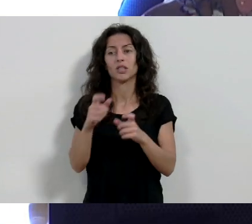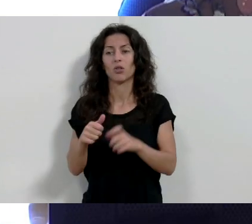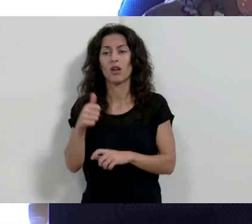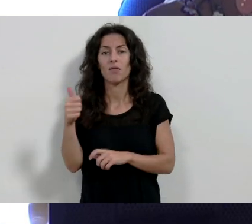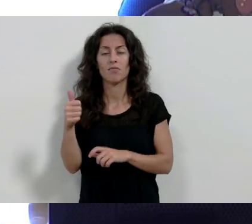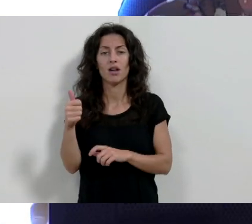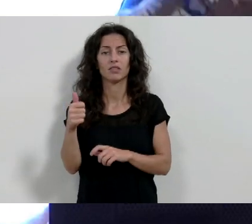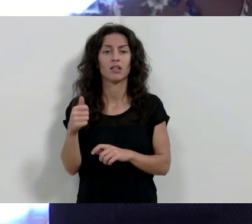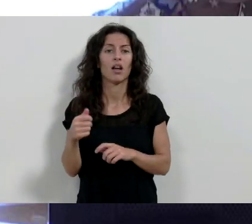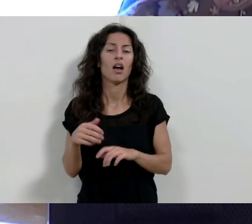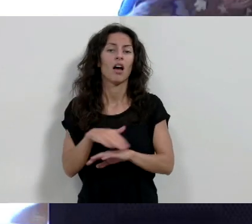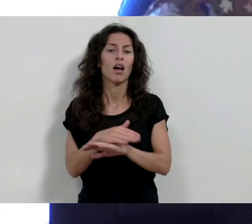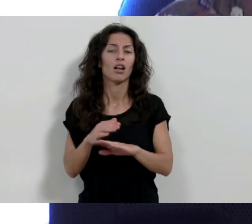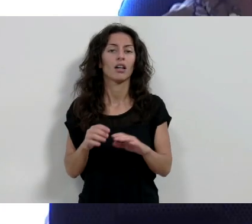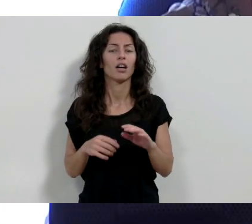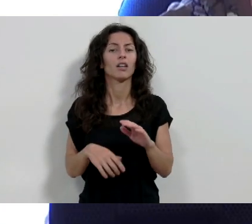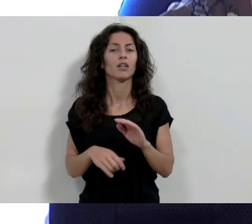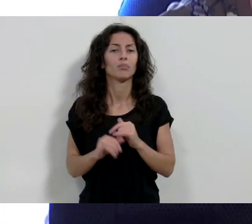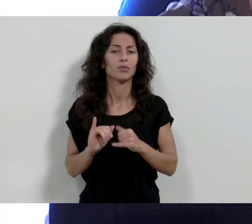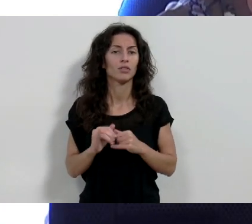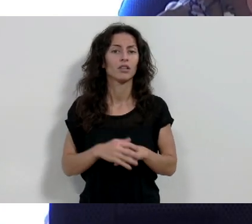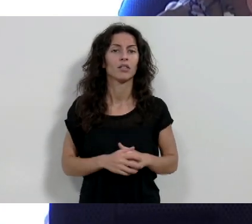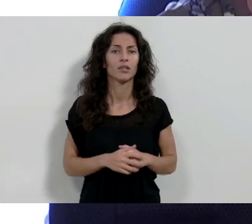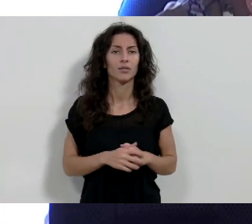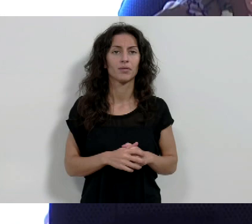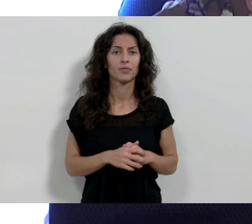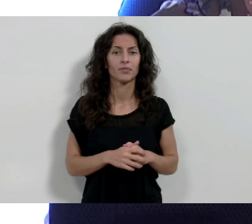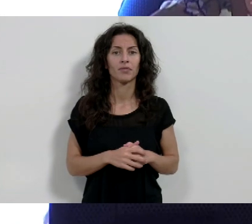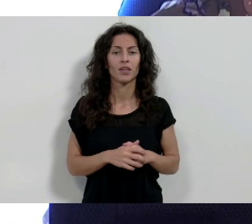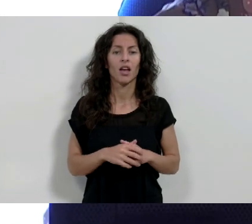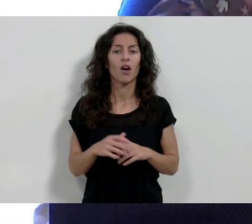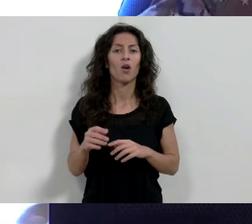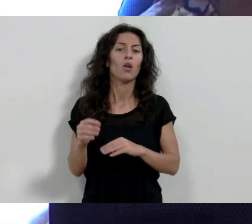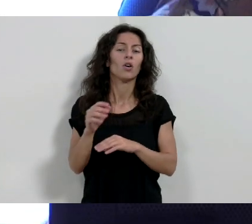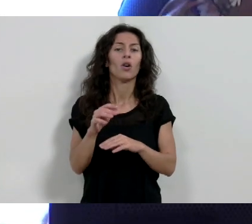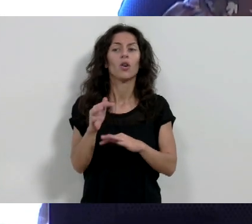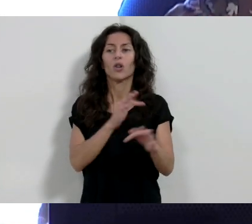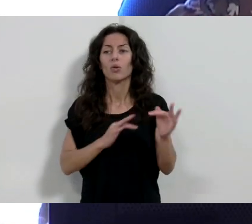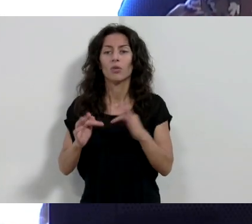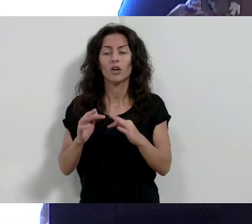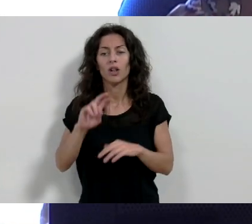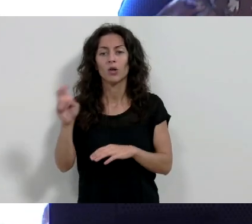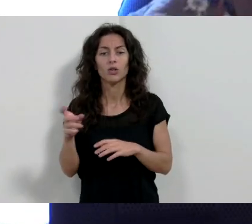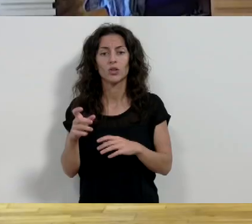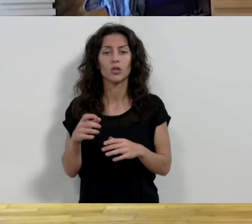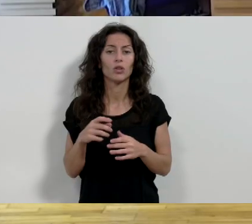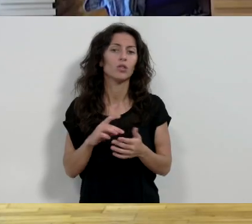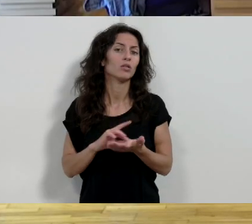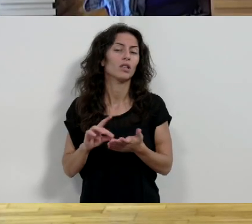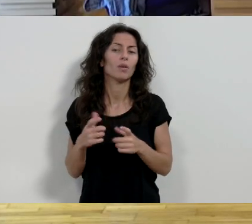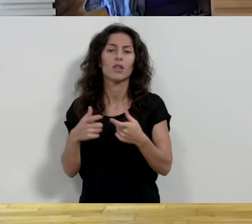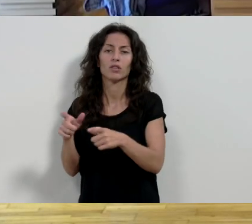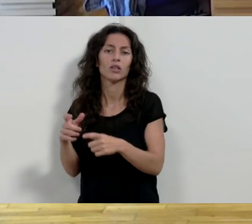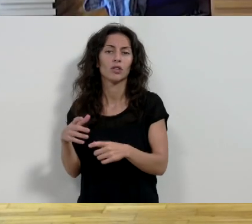quede esquilmado y le pongan más gente para poder trabajar en mejores condiciones. Nada más, muchas gracias.